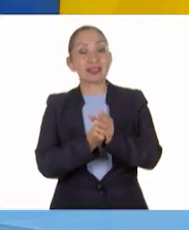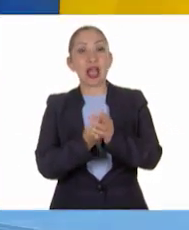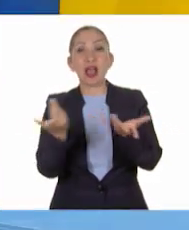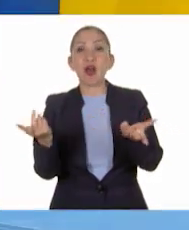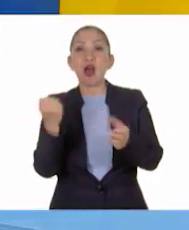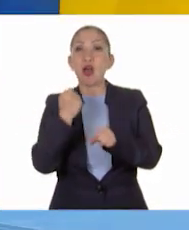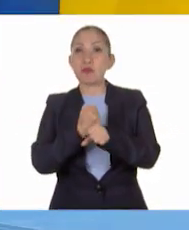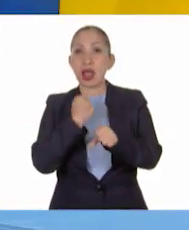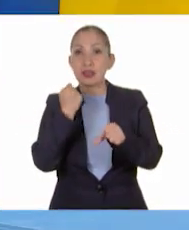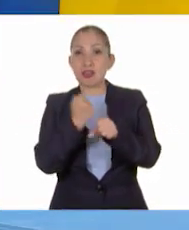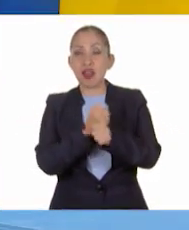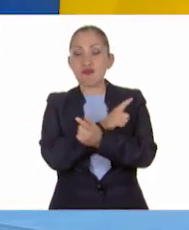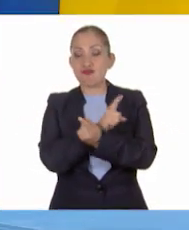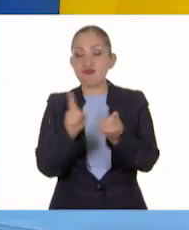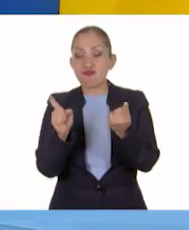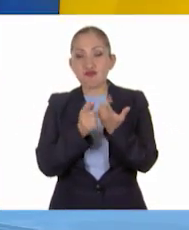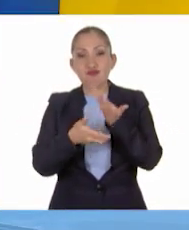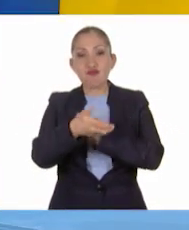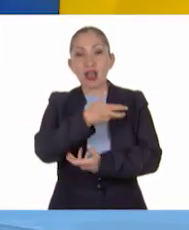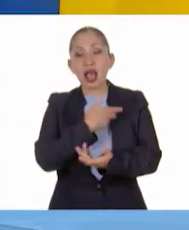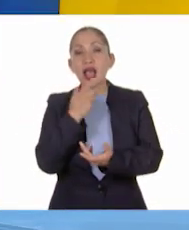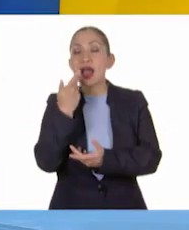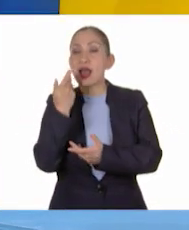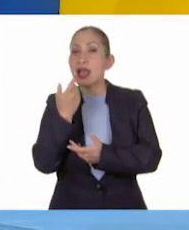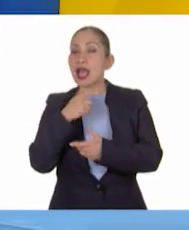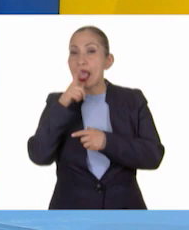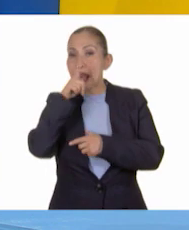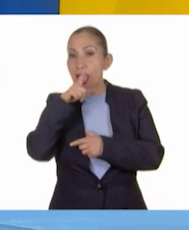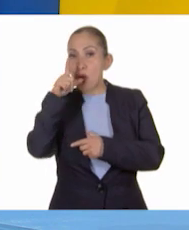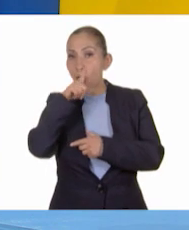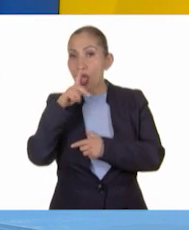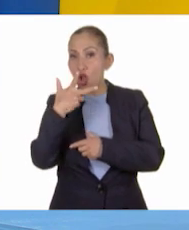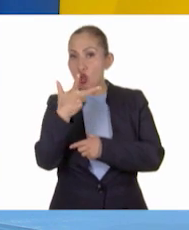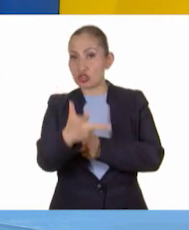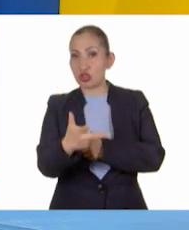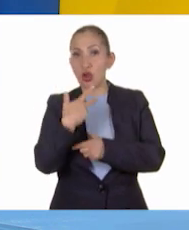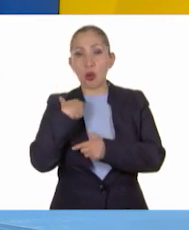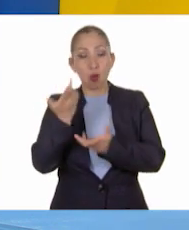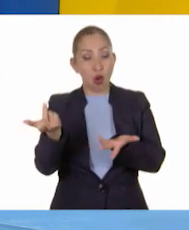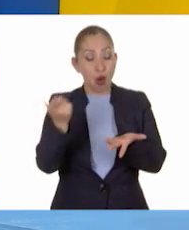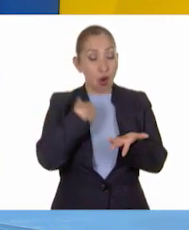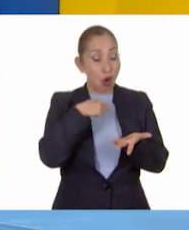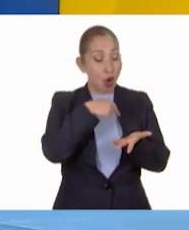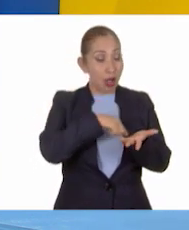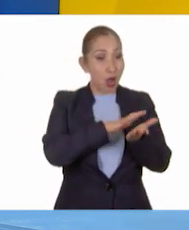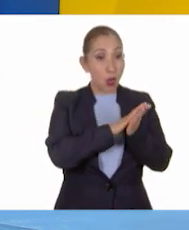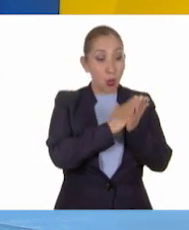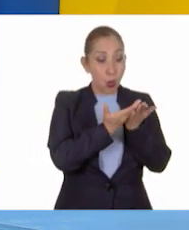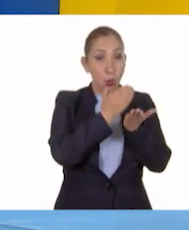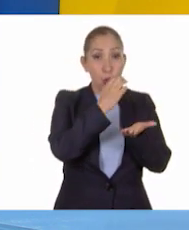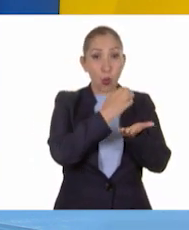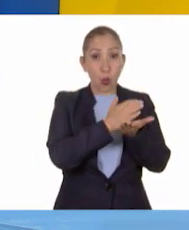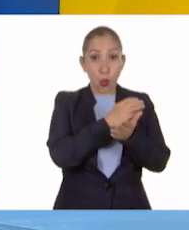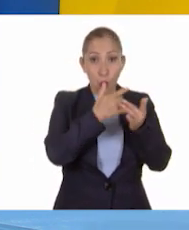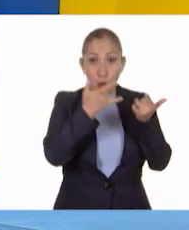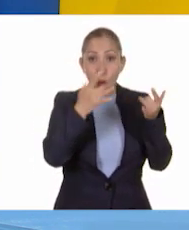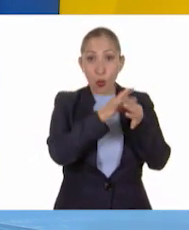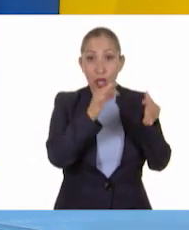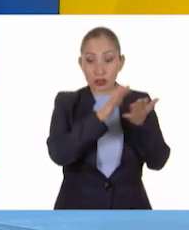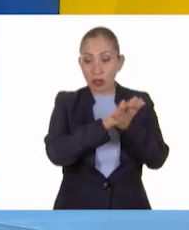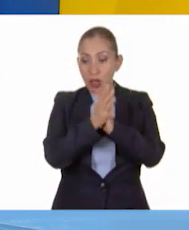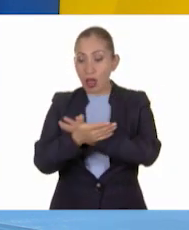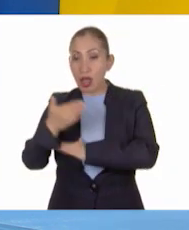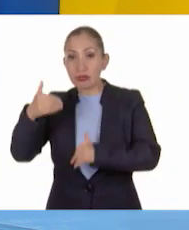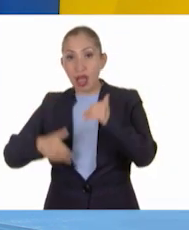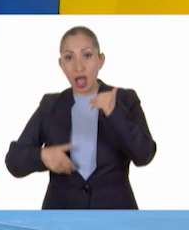con la práctica social del lenguaje 8. Adaptar un cuento como obra de teatro. Por favor, recuerden que si por algún